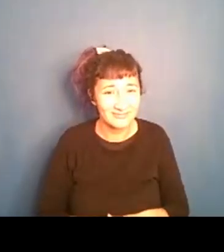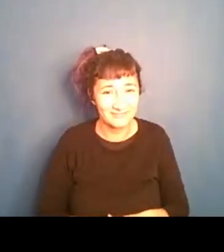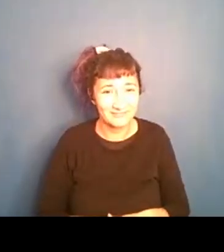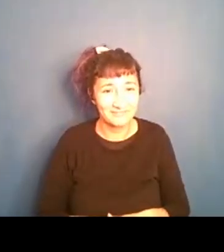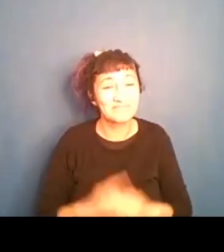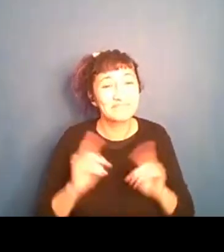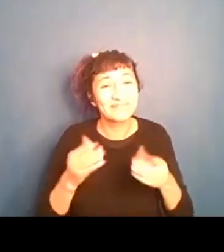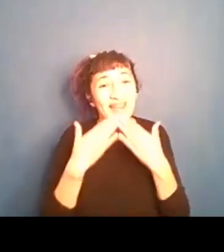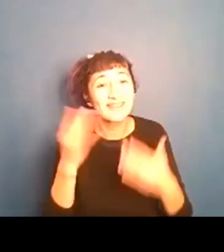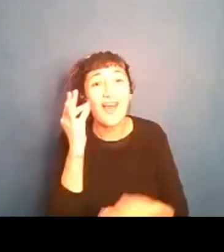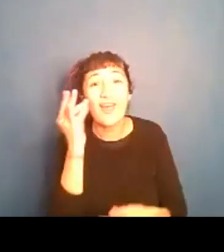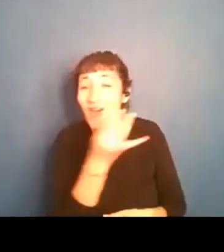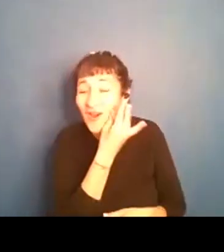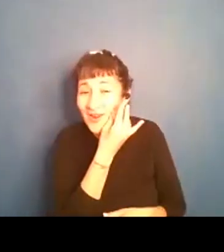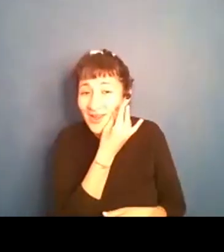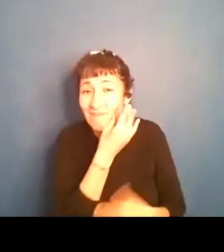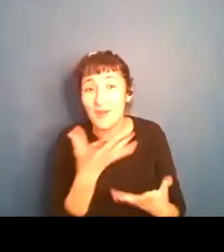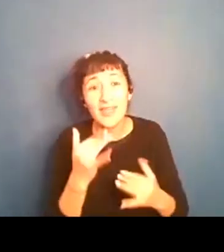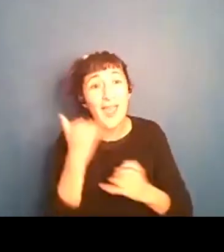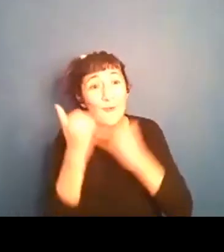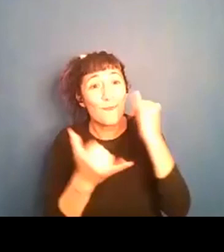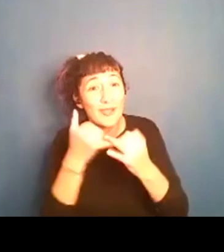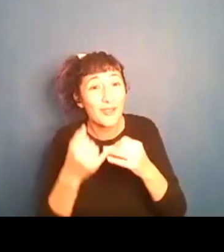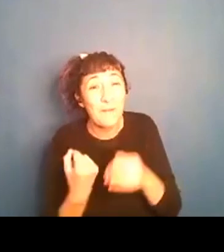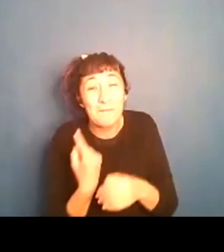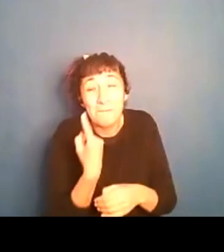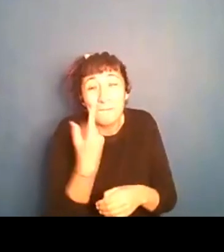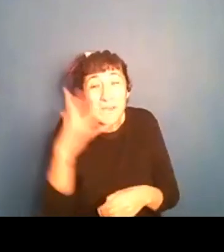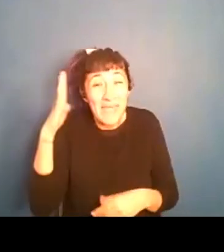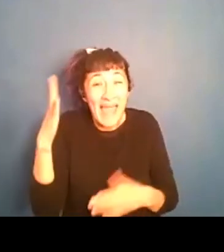A Dora, porque les cuento que es nuestra primera entrevista